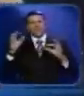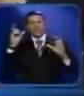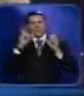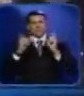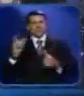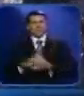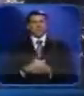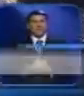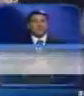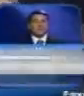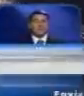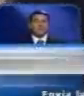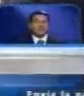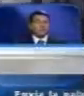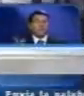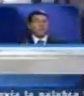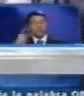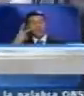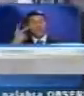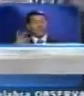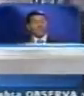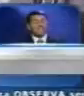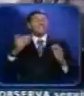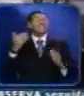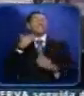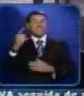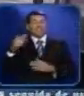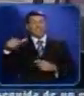Por esto y más, simplemente no puede dejar de ver Radio Rochela esta